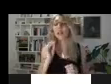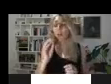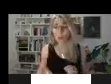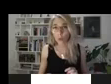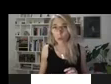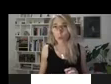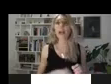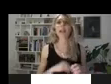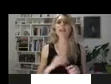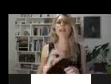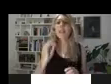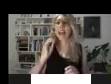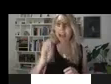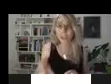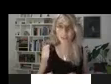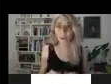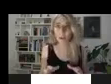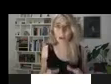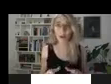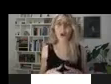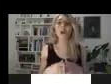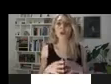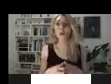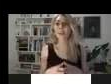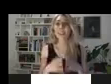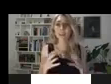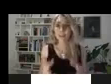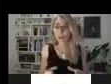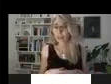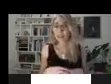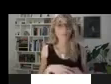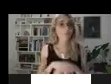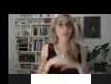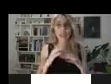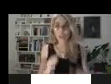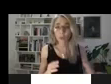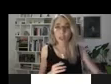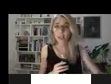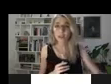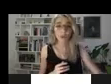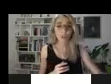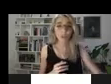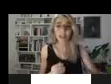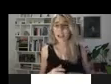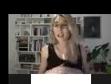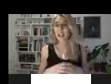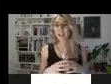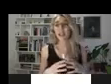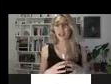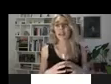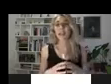de Recursos Culturales, de Art Informado. Son plataformas gratuitas, donde